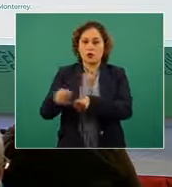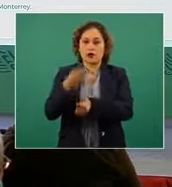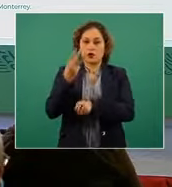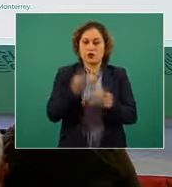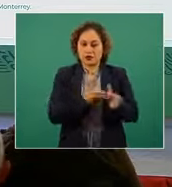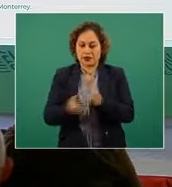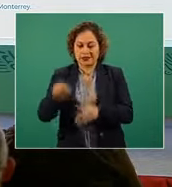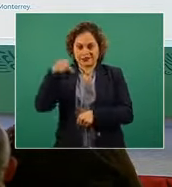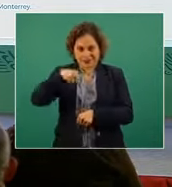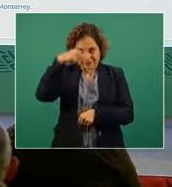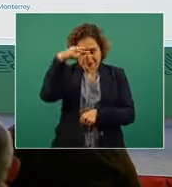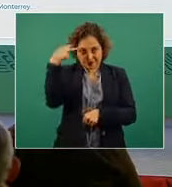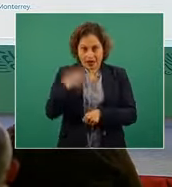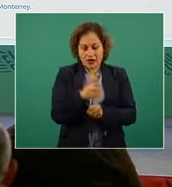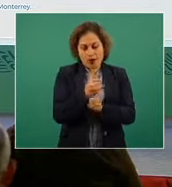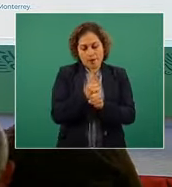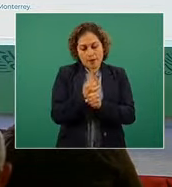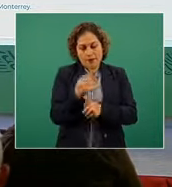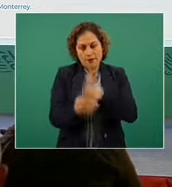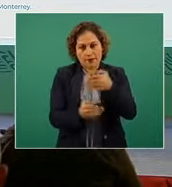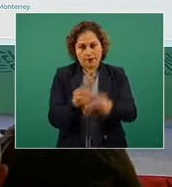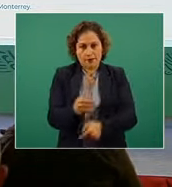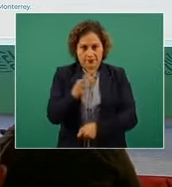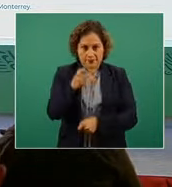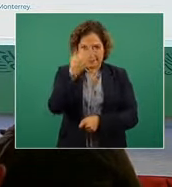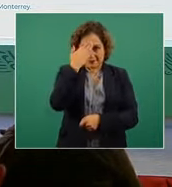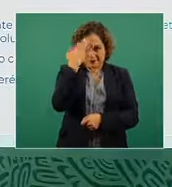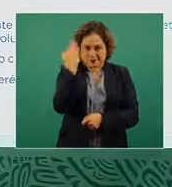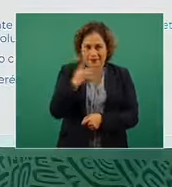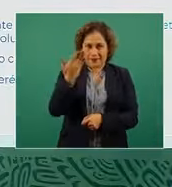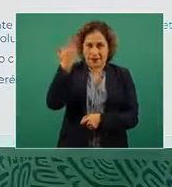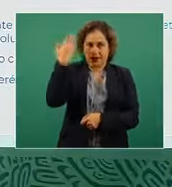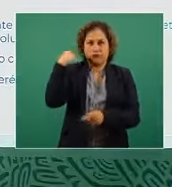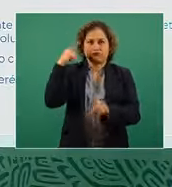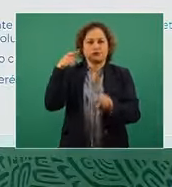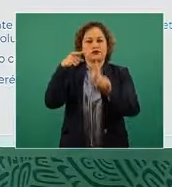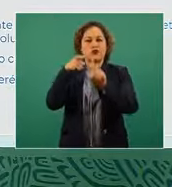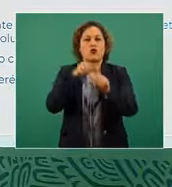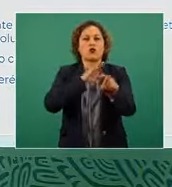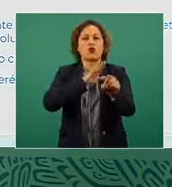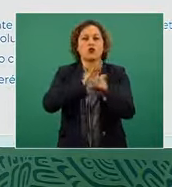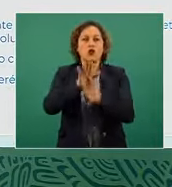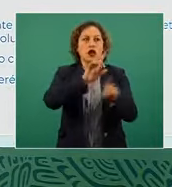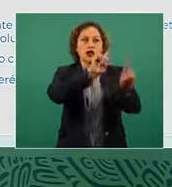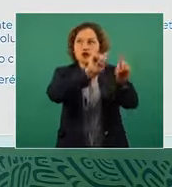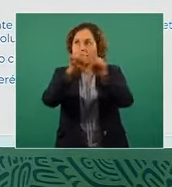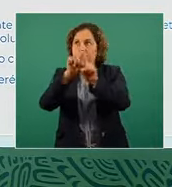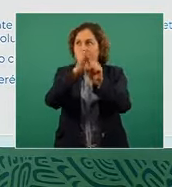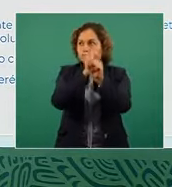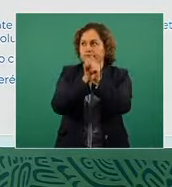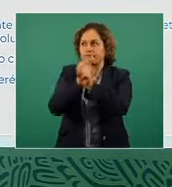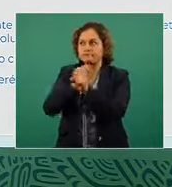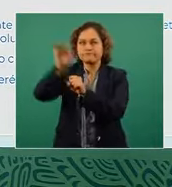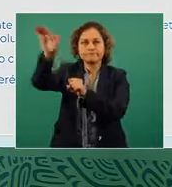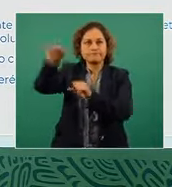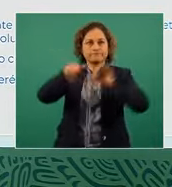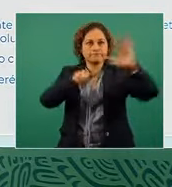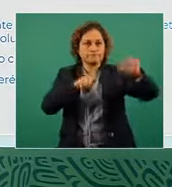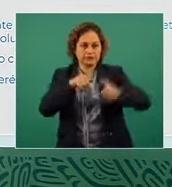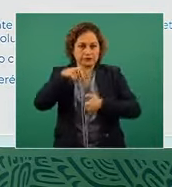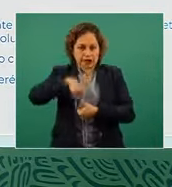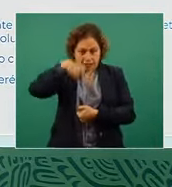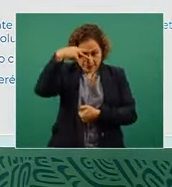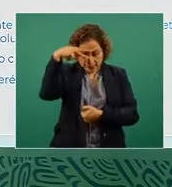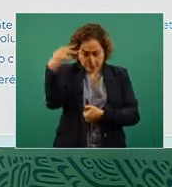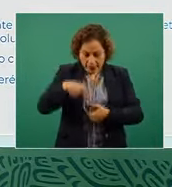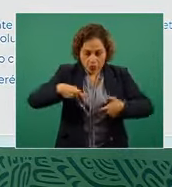este momento, porque recordarán ustedes que un objetivo fue traer estos ensayos clínicos a México, porque le dan acceso a México a dos